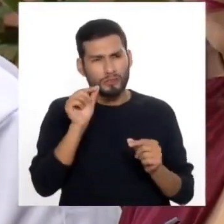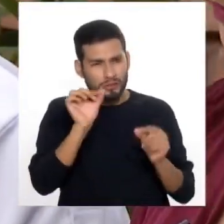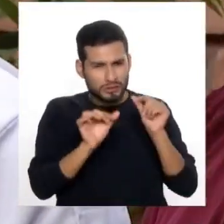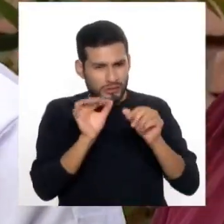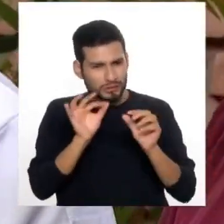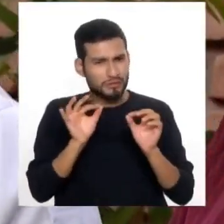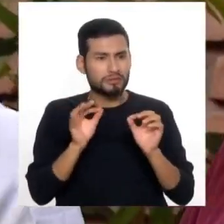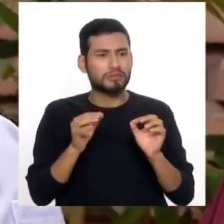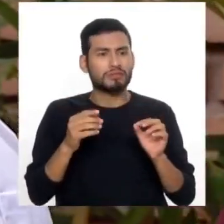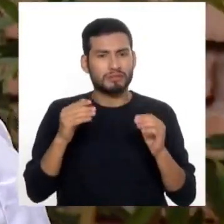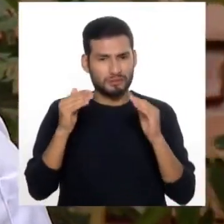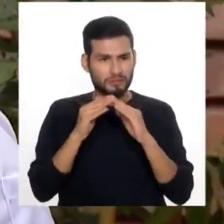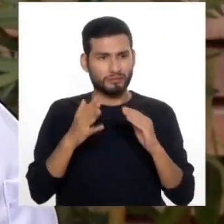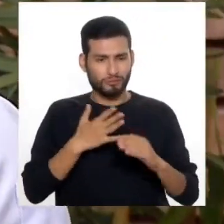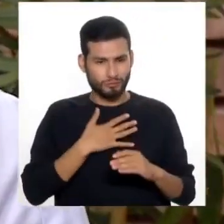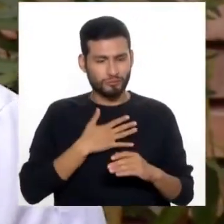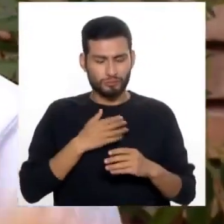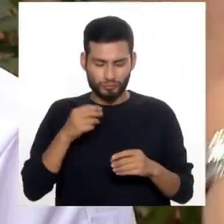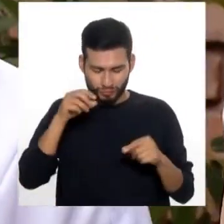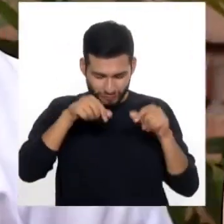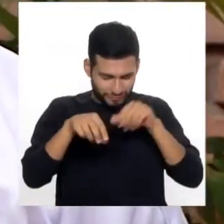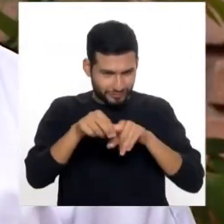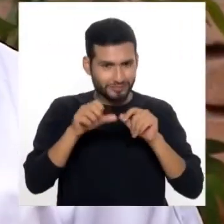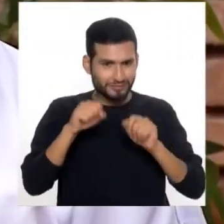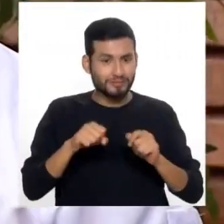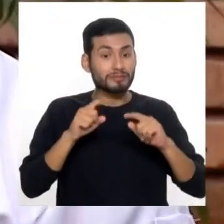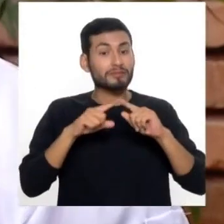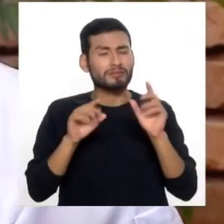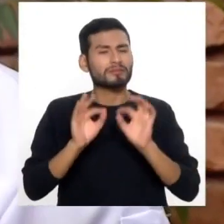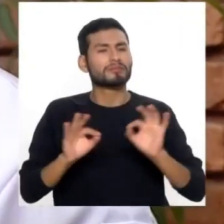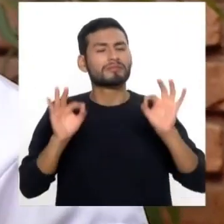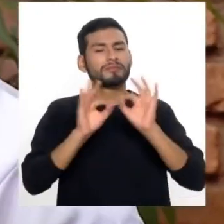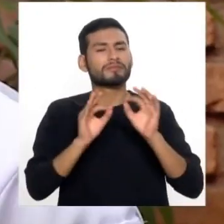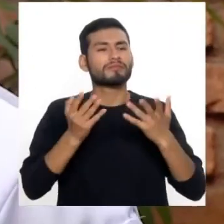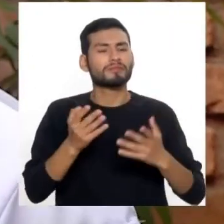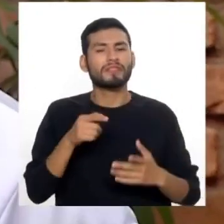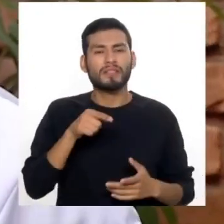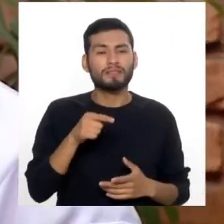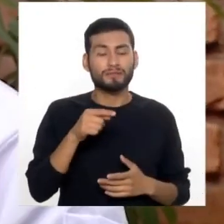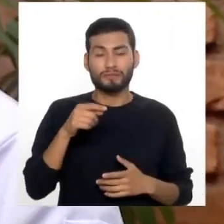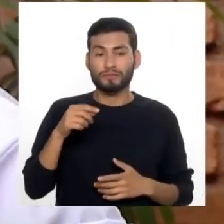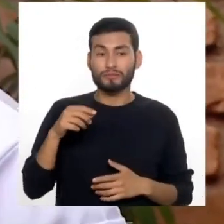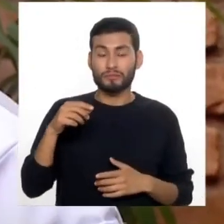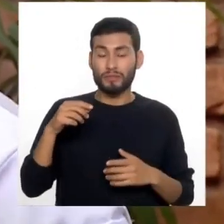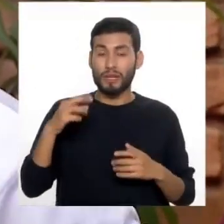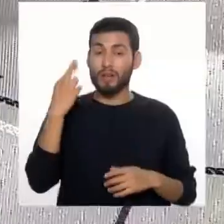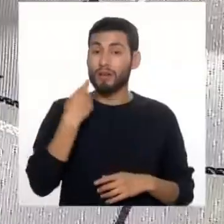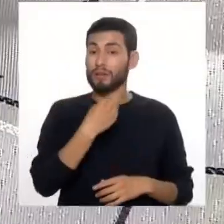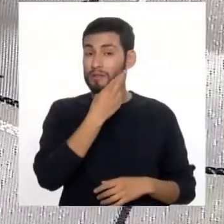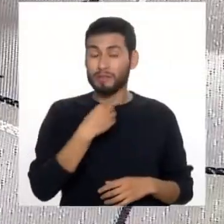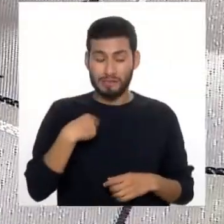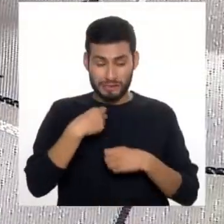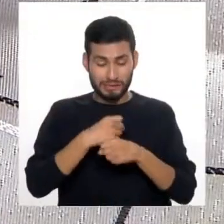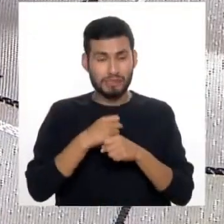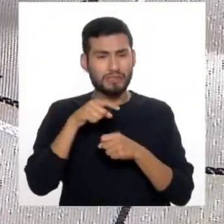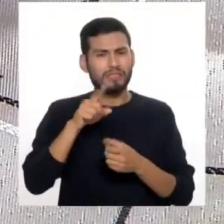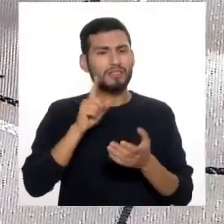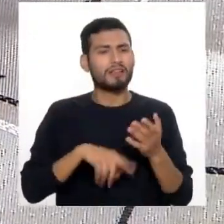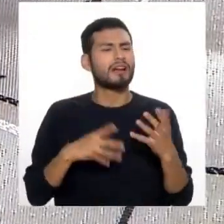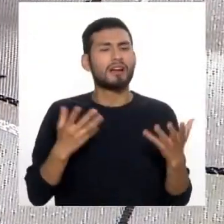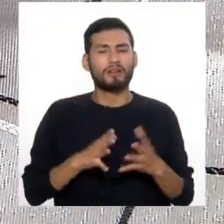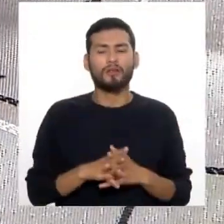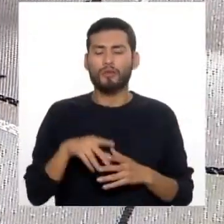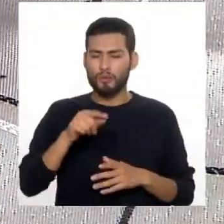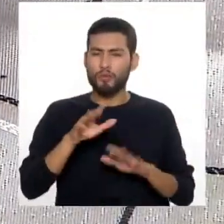detallitos de casa, ¿no? Pero lo importante, el detalle que realiza Puerto Norte en todas las sucursales es utilizar